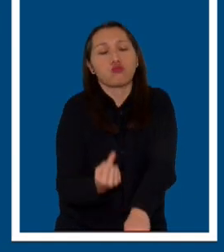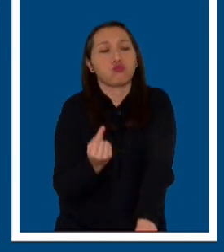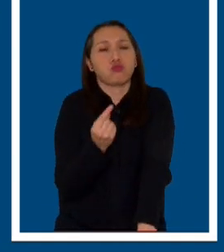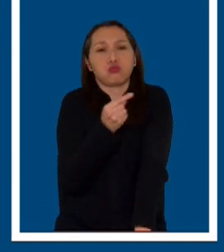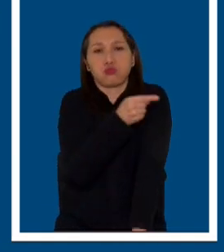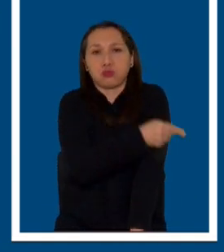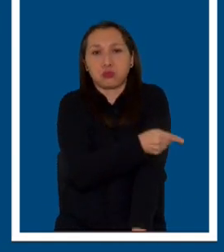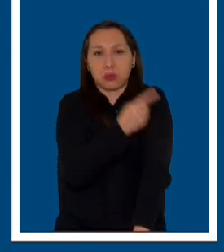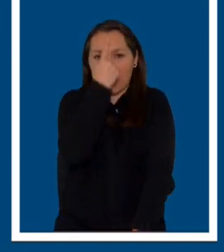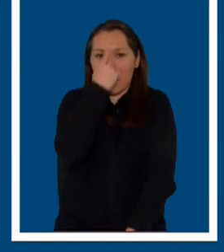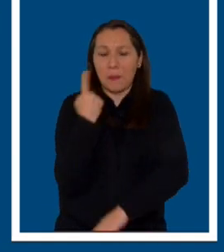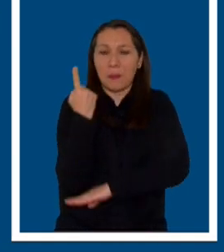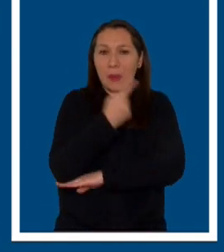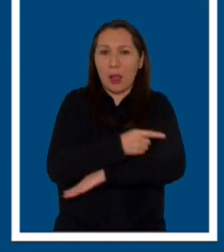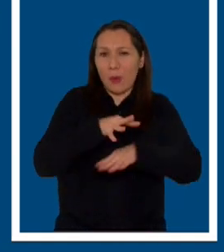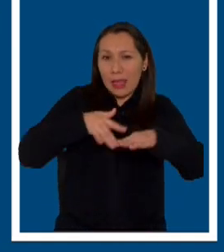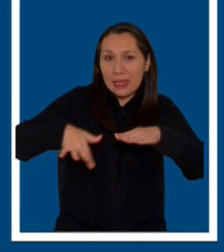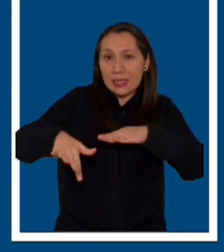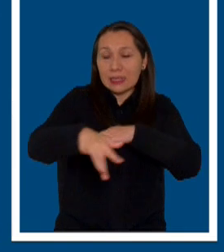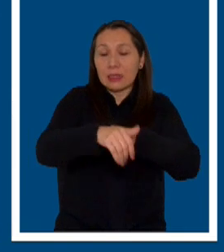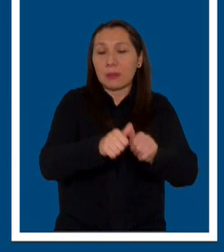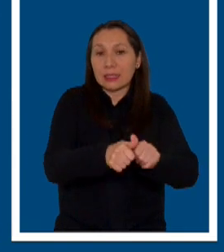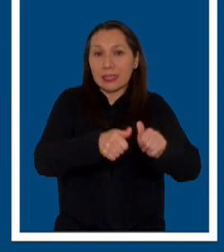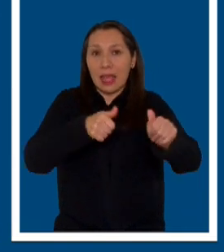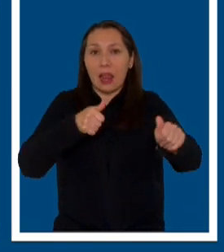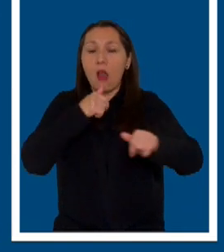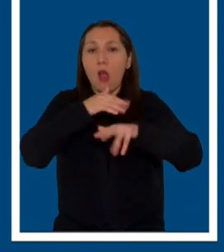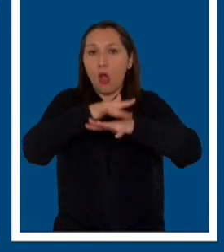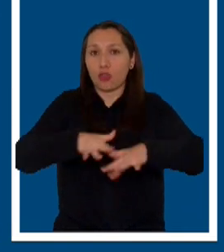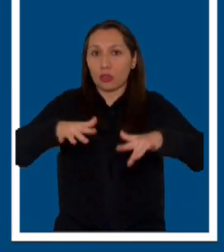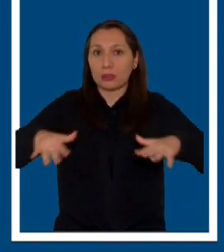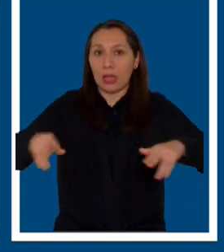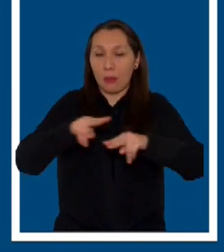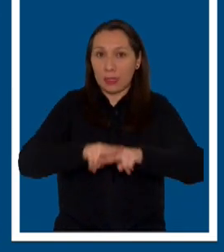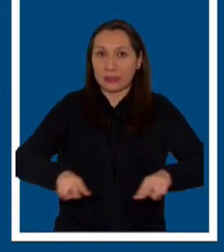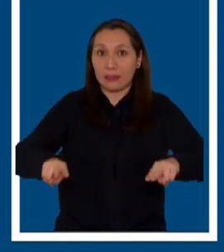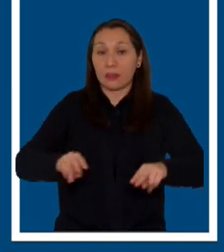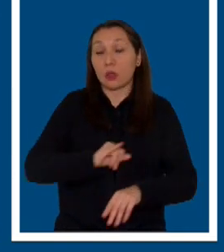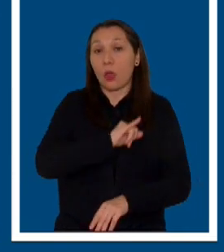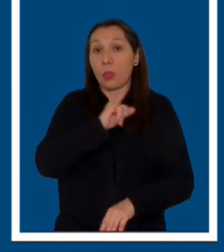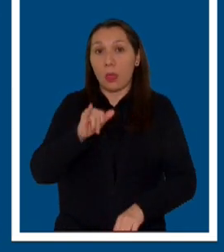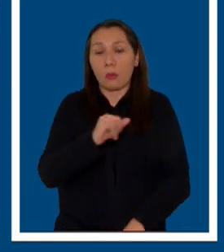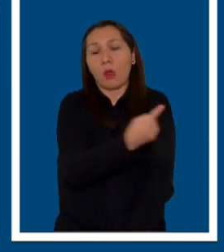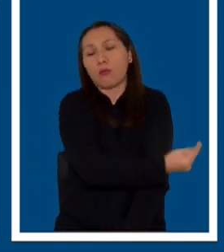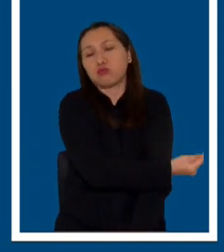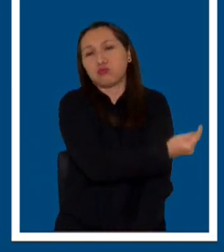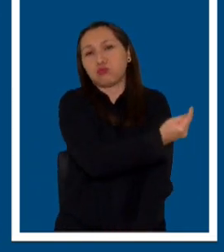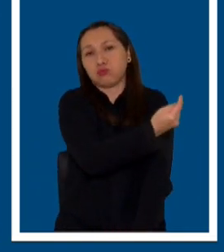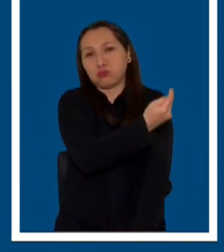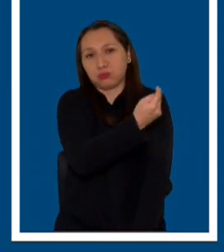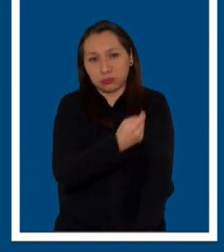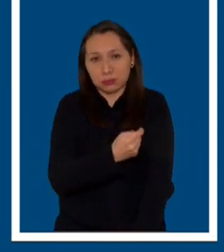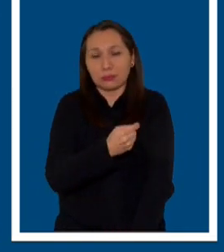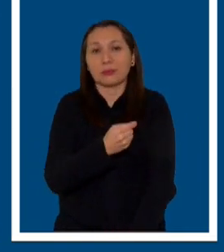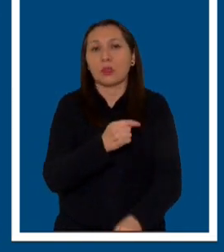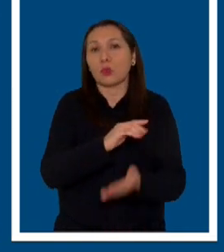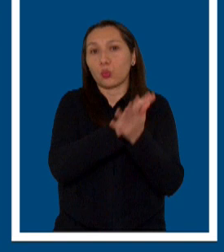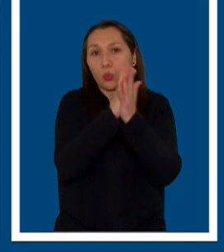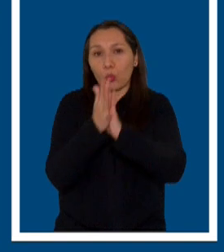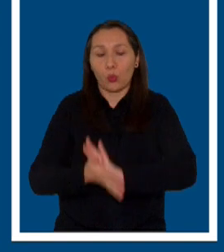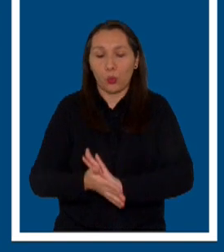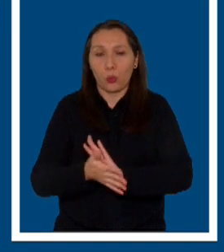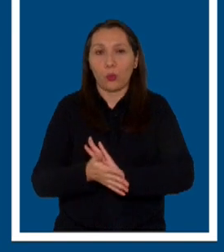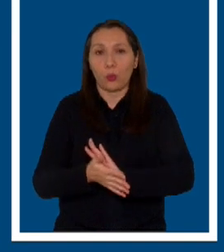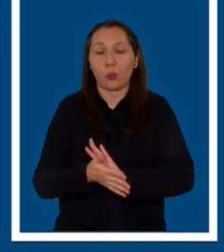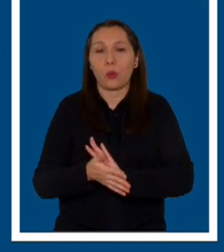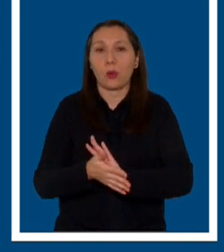donde lo más lejano que tenemos en el océano Pacífico y de ahí va a empezar este recorrido va a pasar por toda